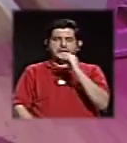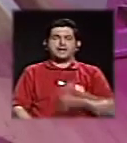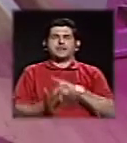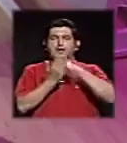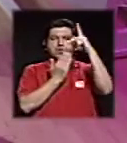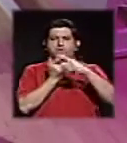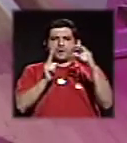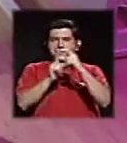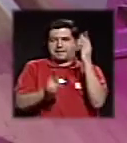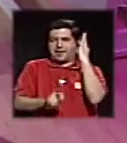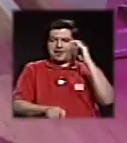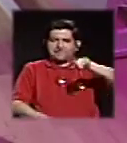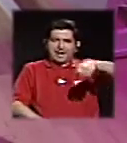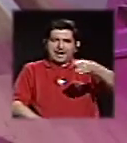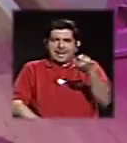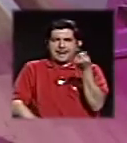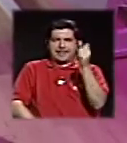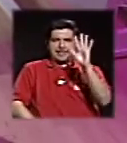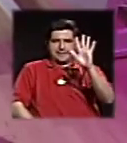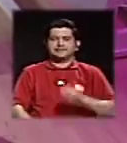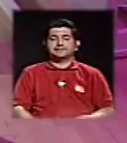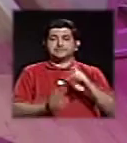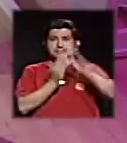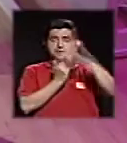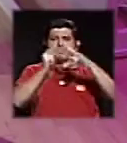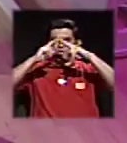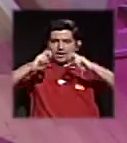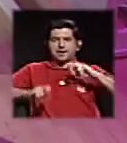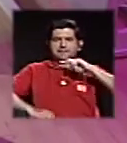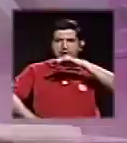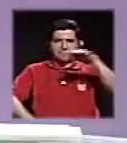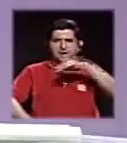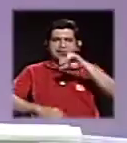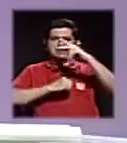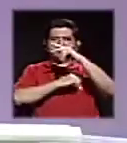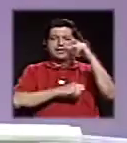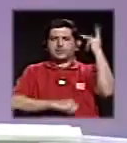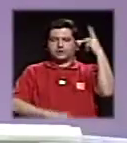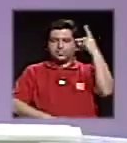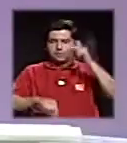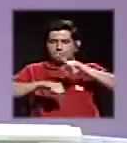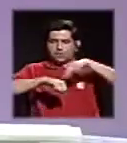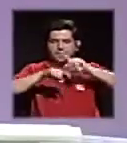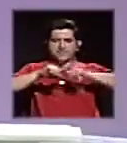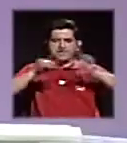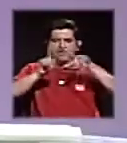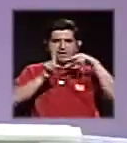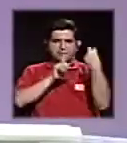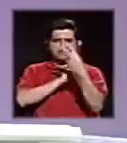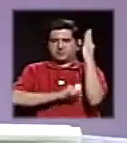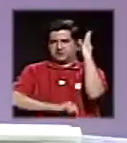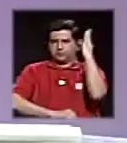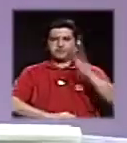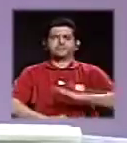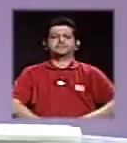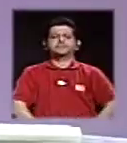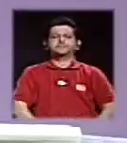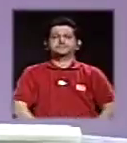mujer de canal 15 este es un programa de análisis de la realidad política nacional desde diversas miradas femeninas